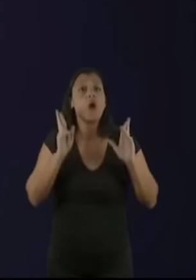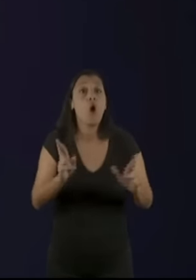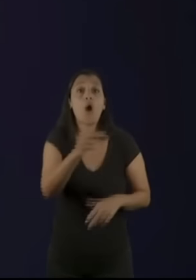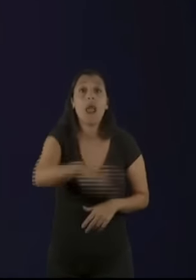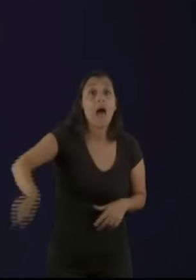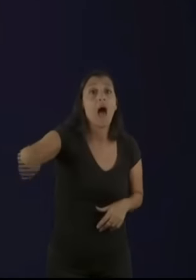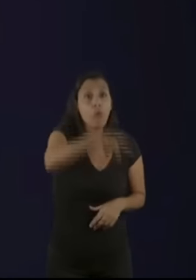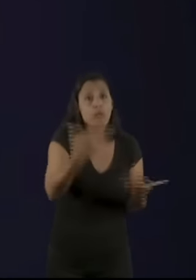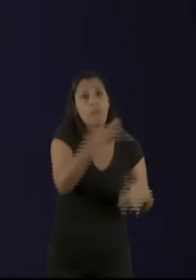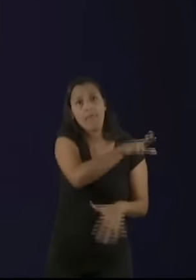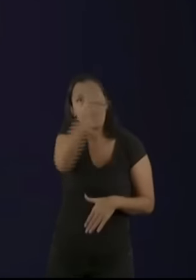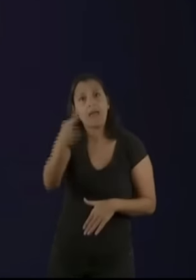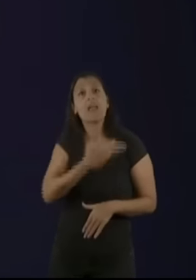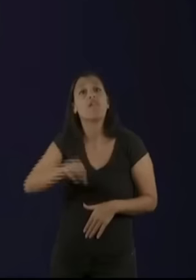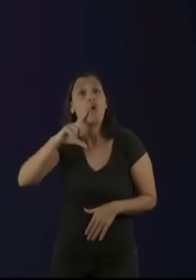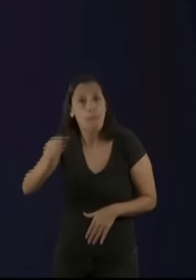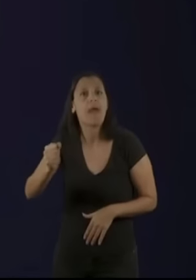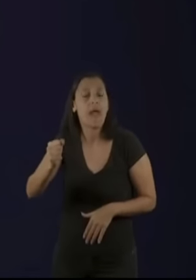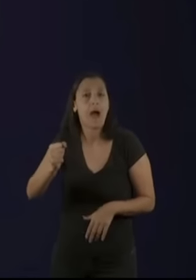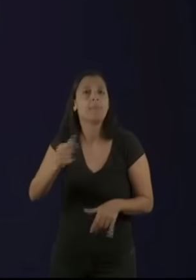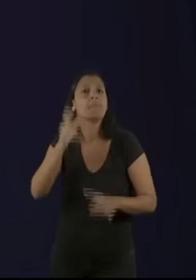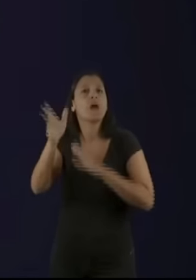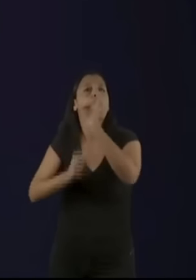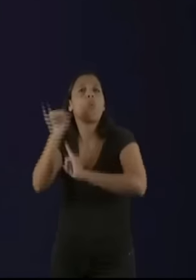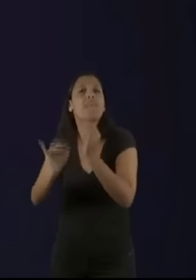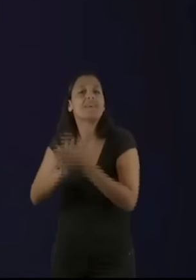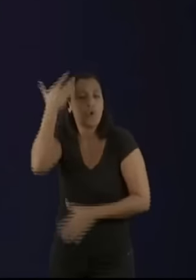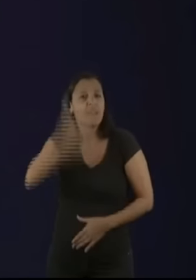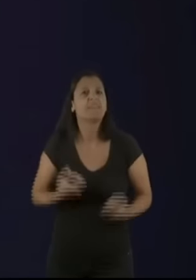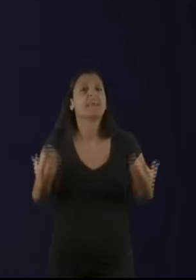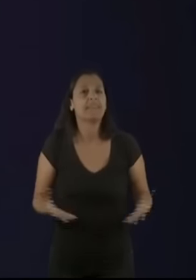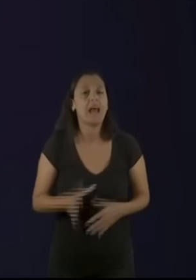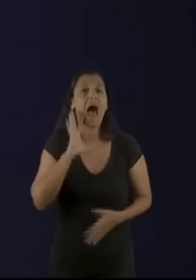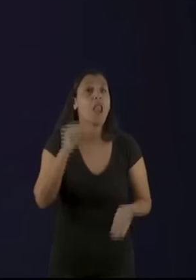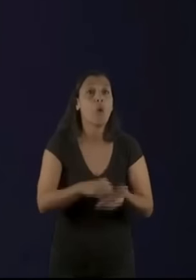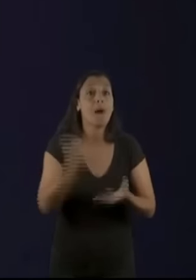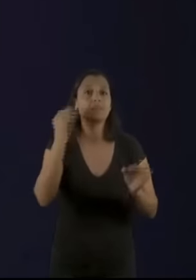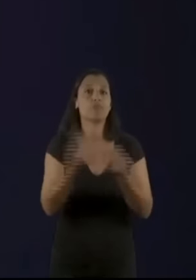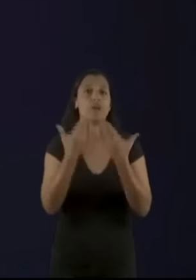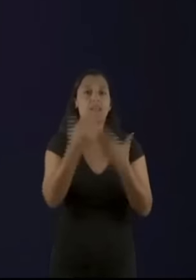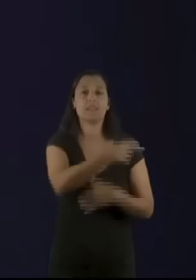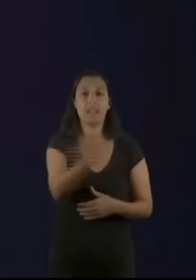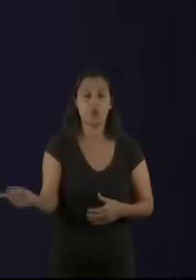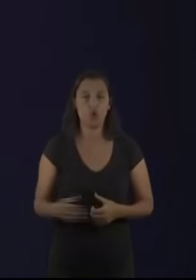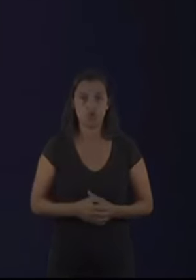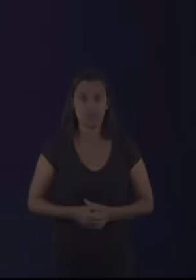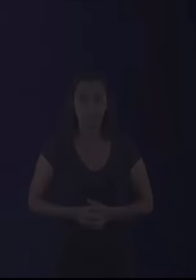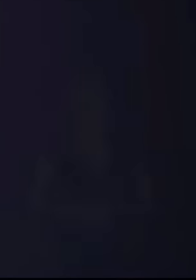ustedes a fopea al menos a certificar lo que es mi parte en todo esto alguna pregunta más Muchísimas gracias